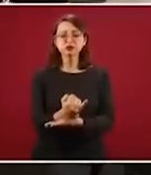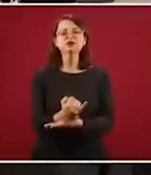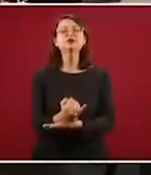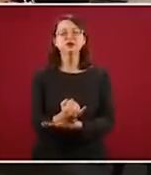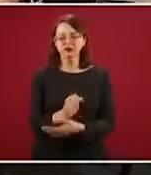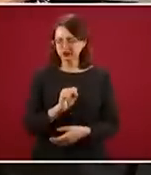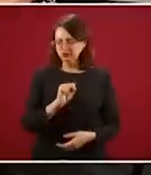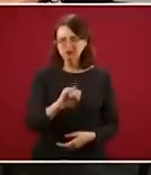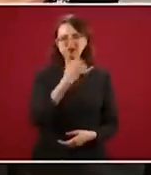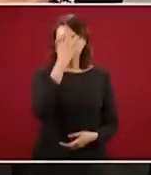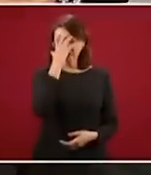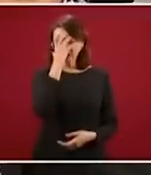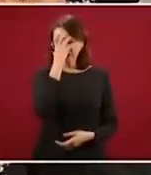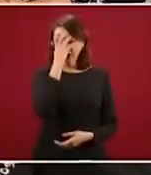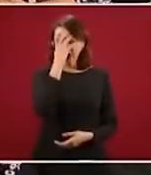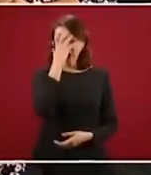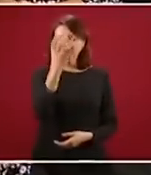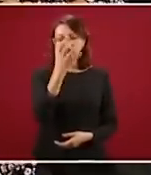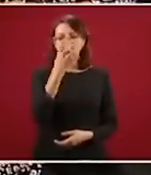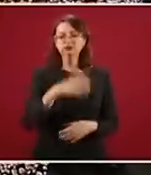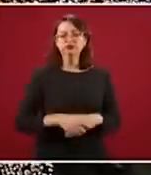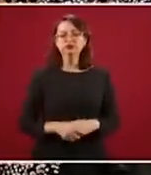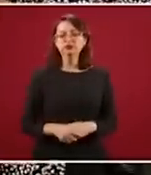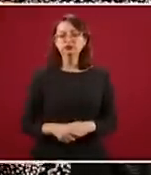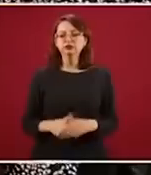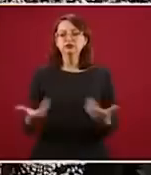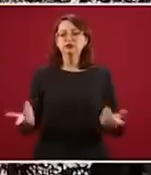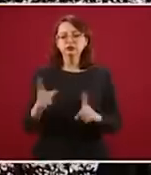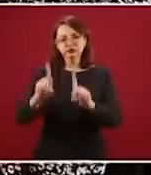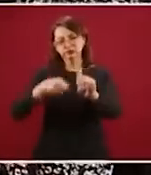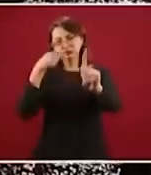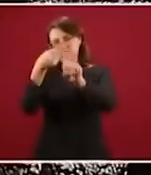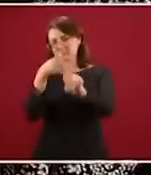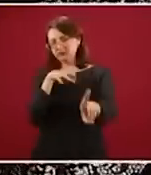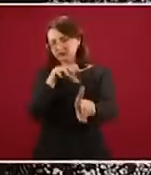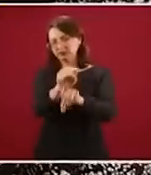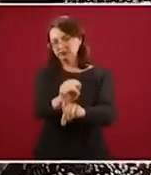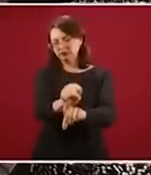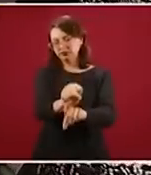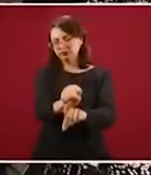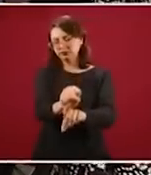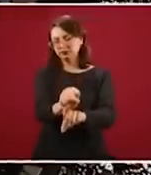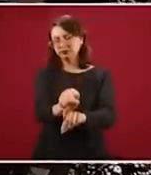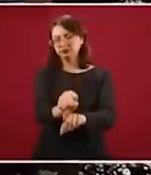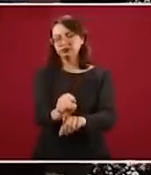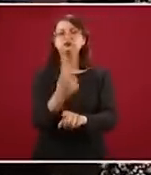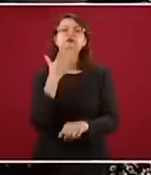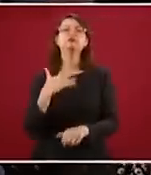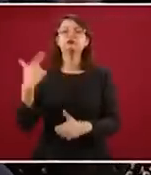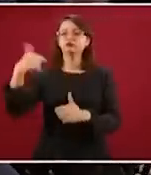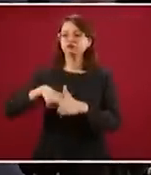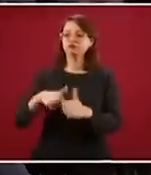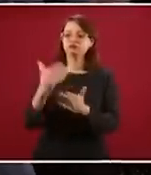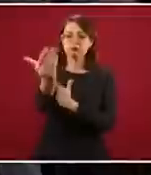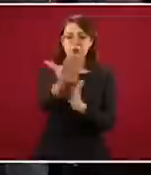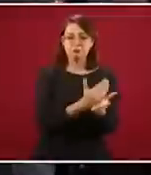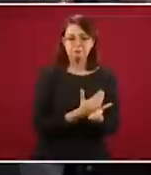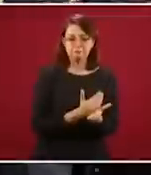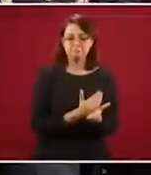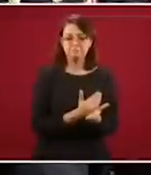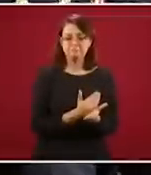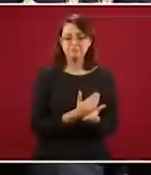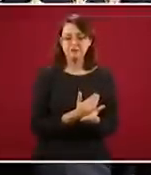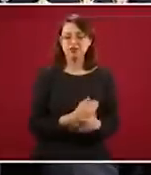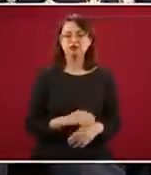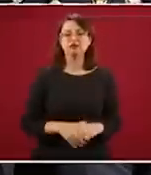actuamos y se logró el propósito, disminuir el robo de